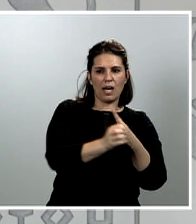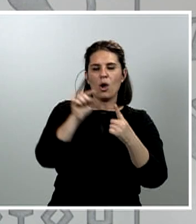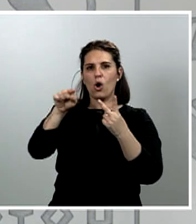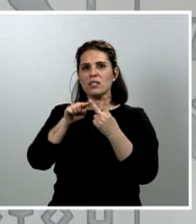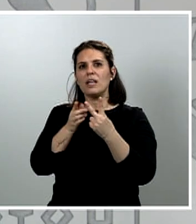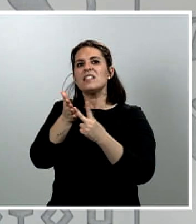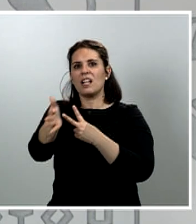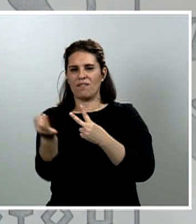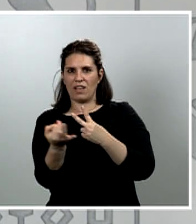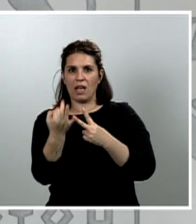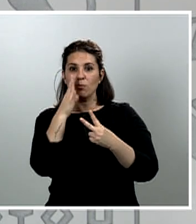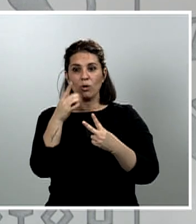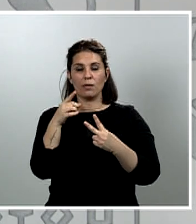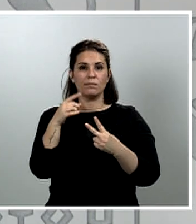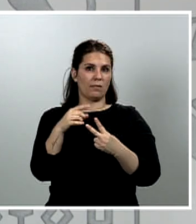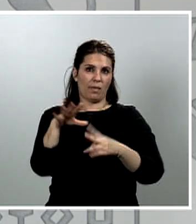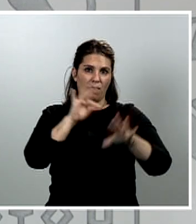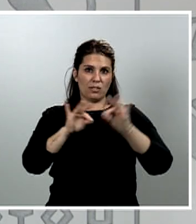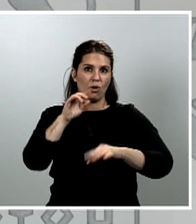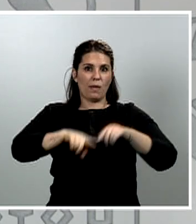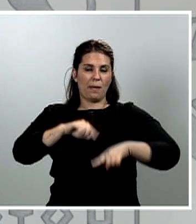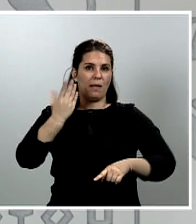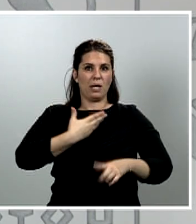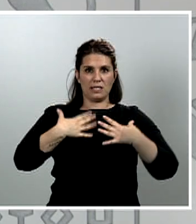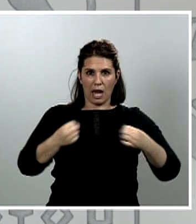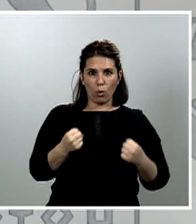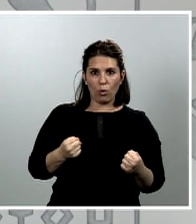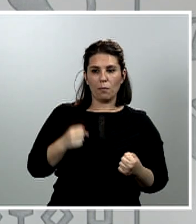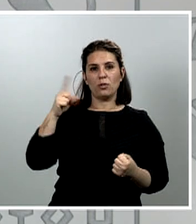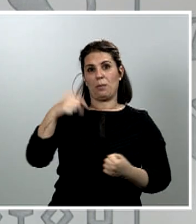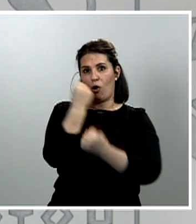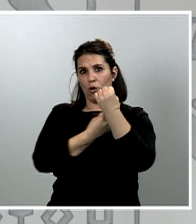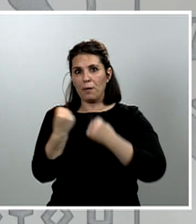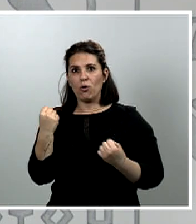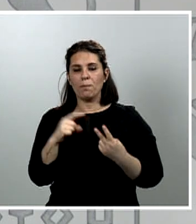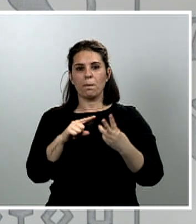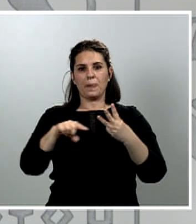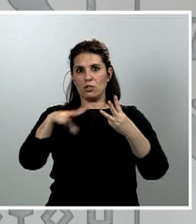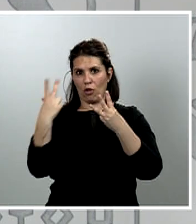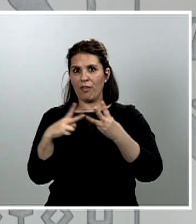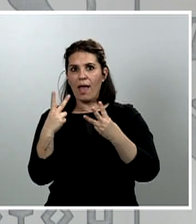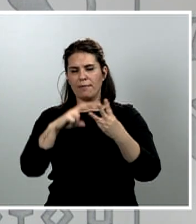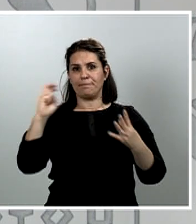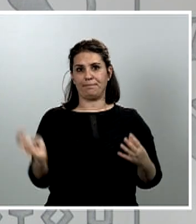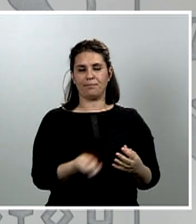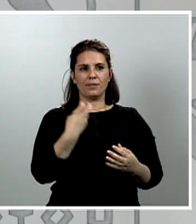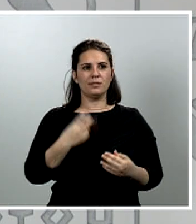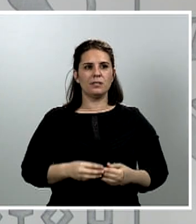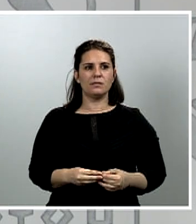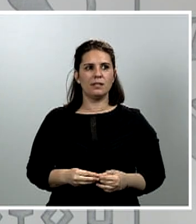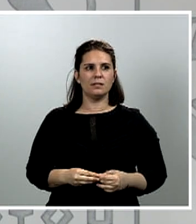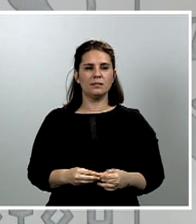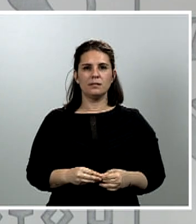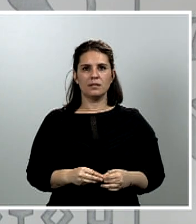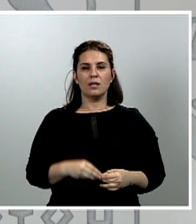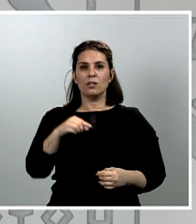muy importante y primer factor a considerar, pero también factores económicos, factores sociales, etc. Obviamente, entre esos factores que tenemos que